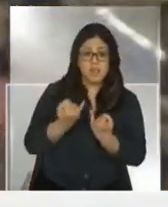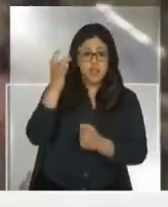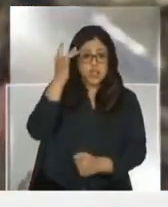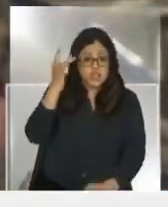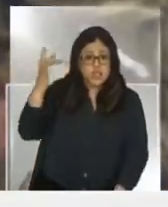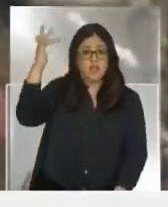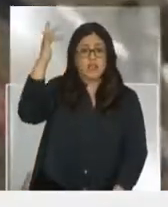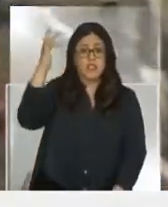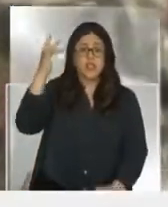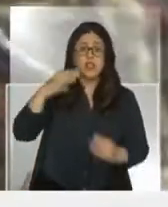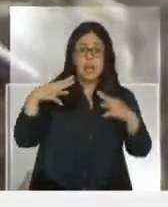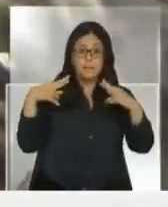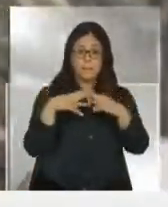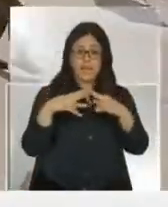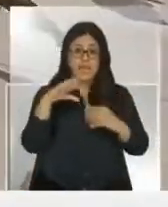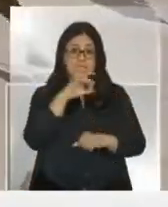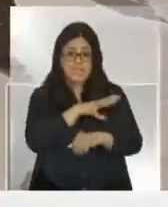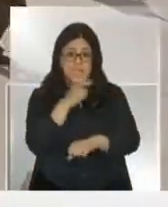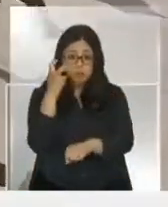inteligencia militar chilena.